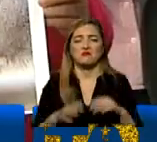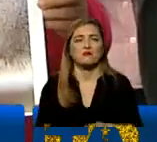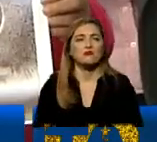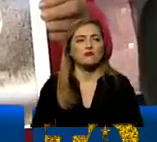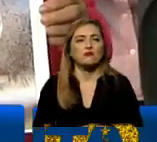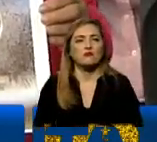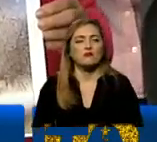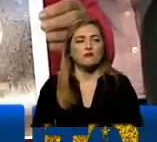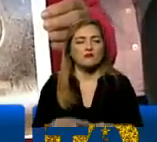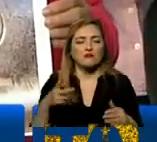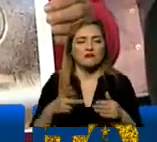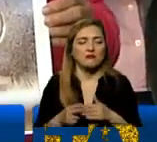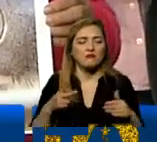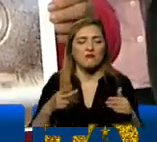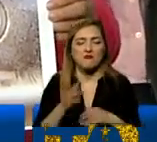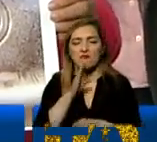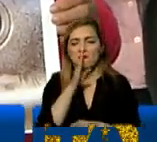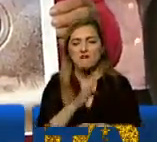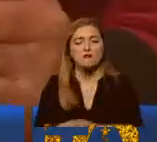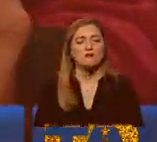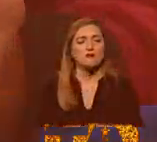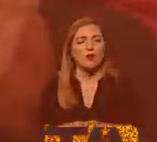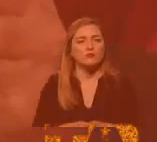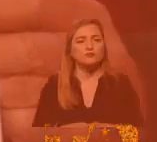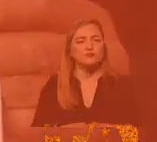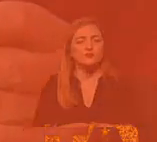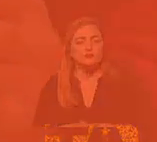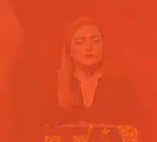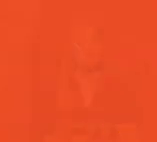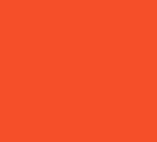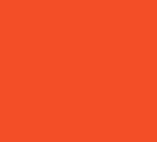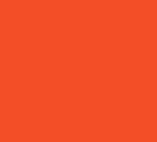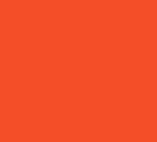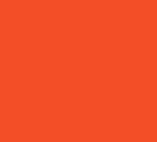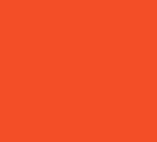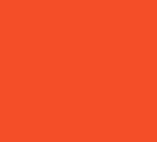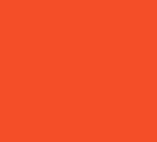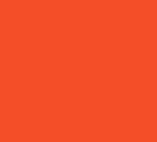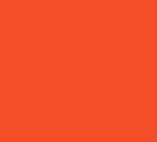día, pues los cortes serían recurrentes. Fernanda Ceballos, 24 horas.